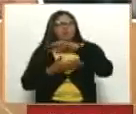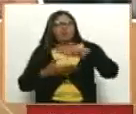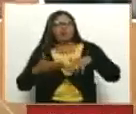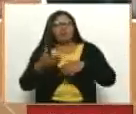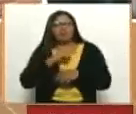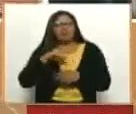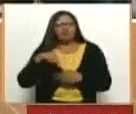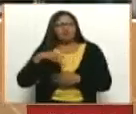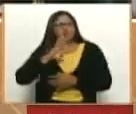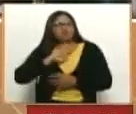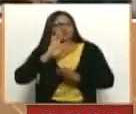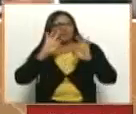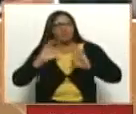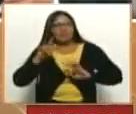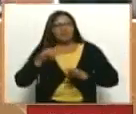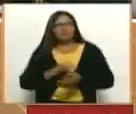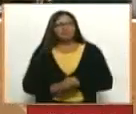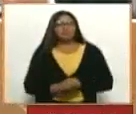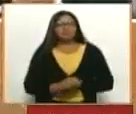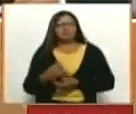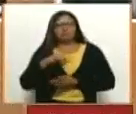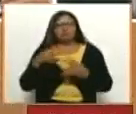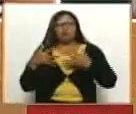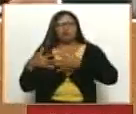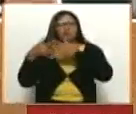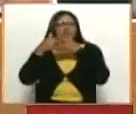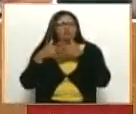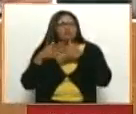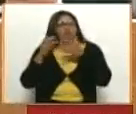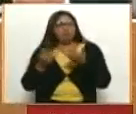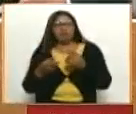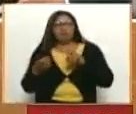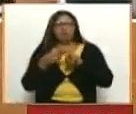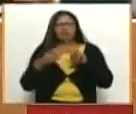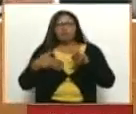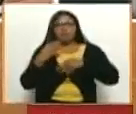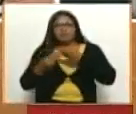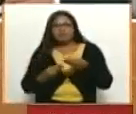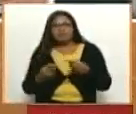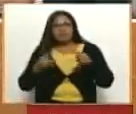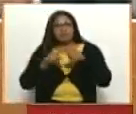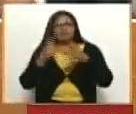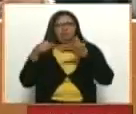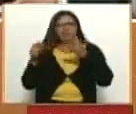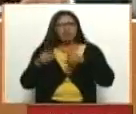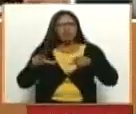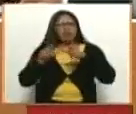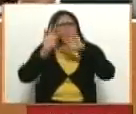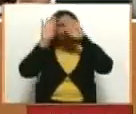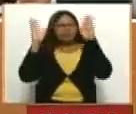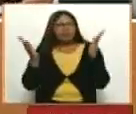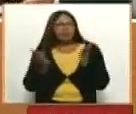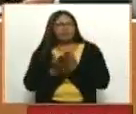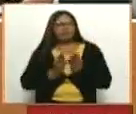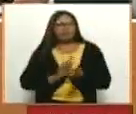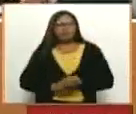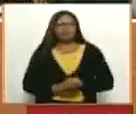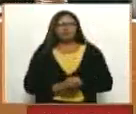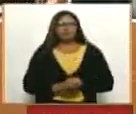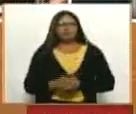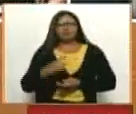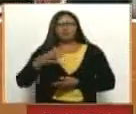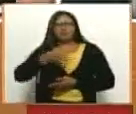región. ¿Por qué? Porque al Estados Unidos negar la posibilidad de comercio de Venezuela con el resto del mundo y con nuestros socios principales,